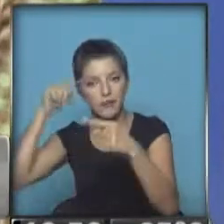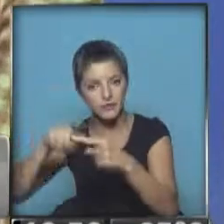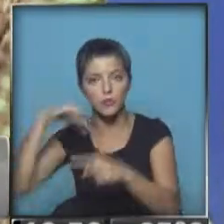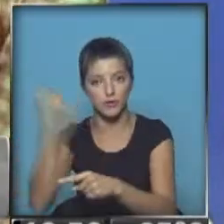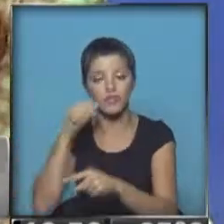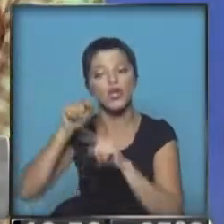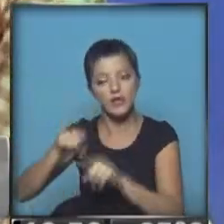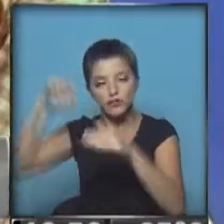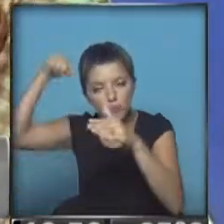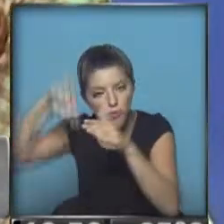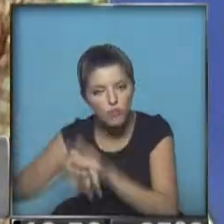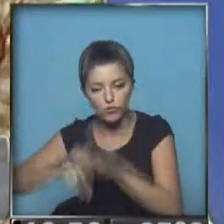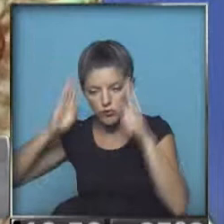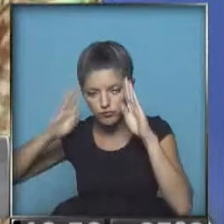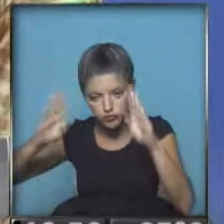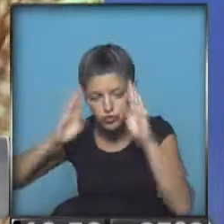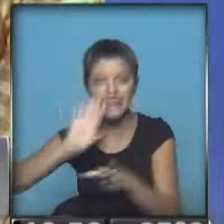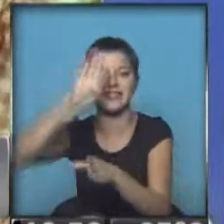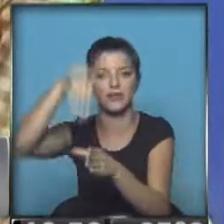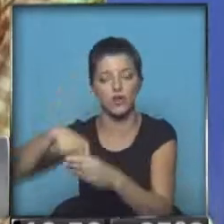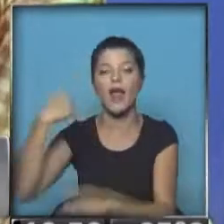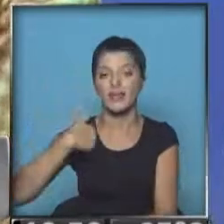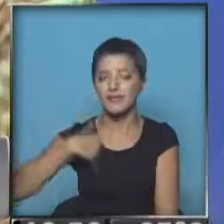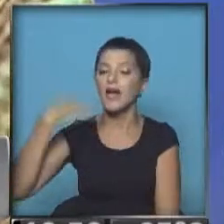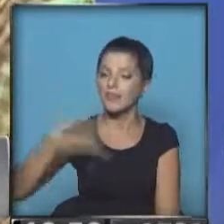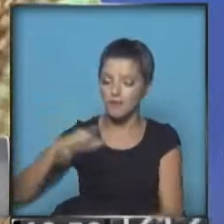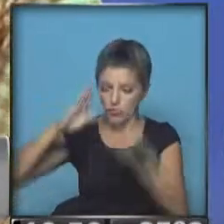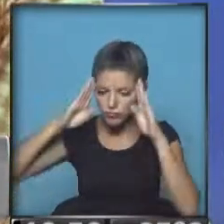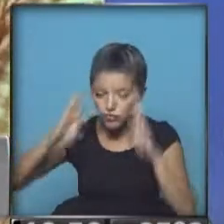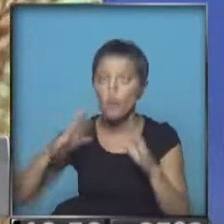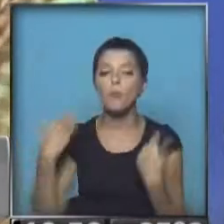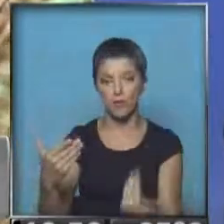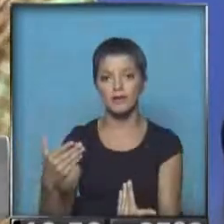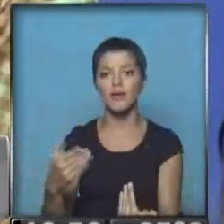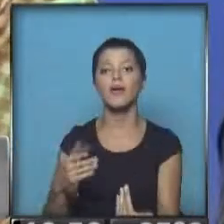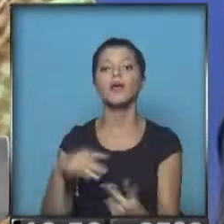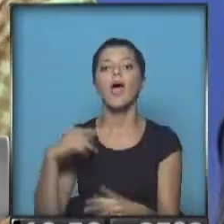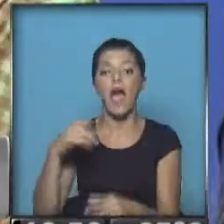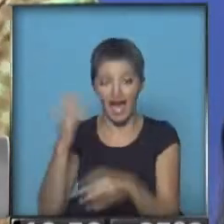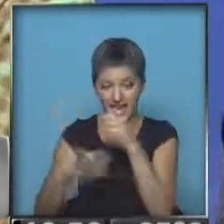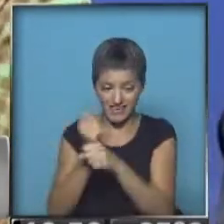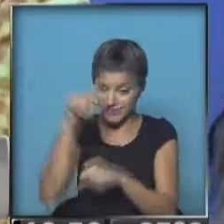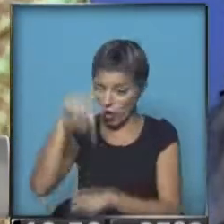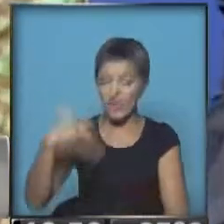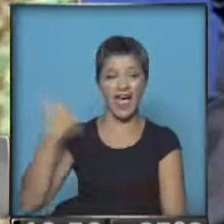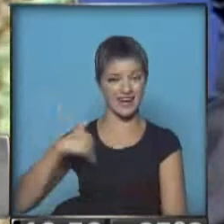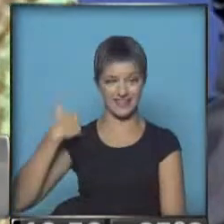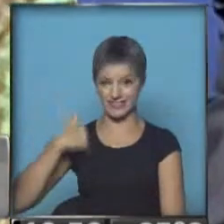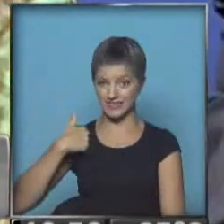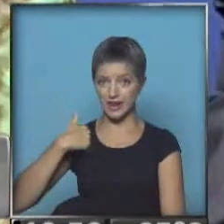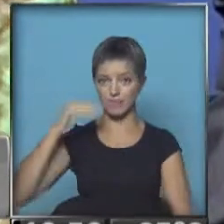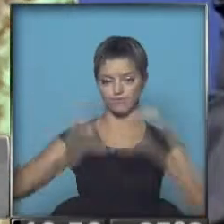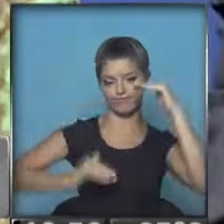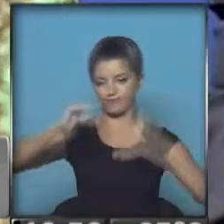seguir profundizando en la integración de la Argentina porque todavía estamos ante una Argentina muy